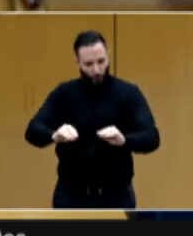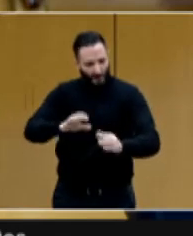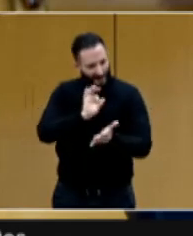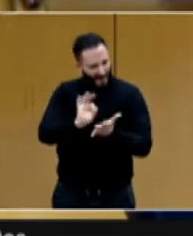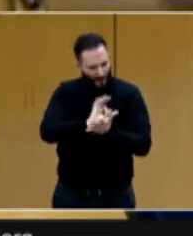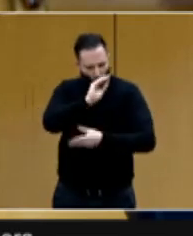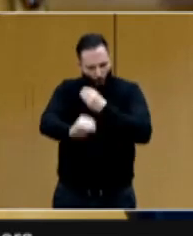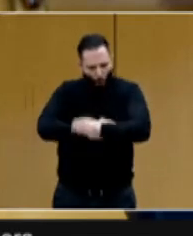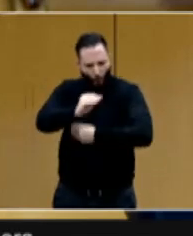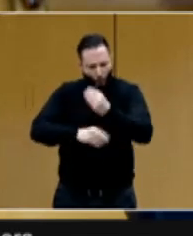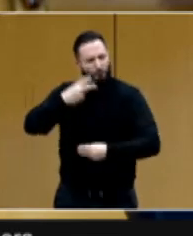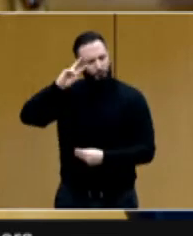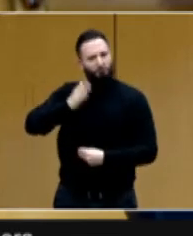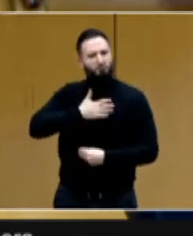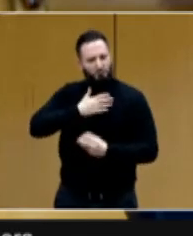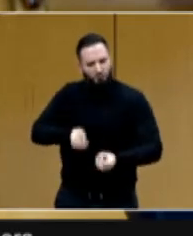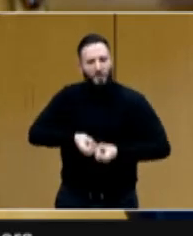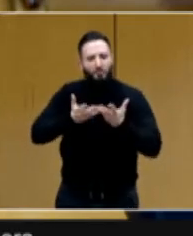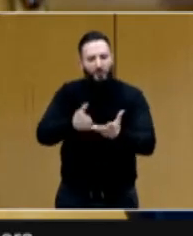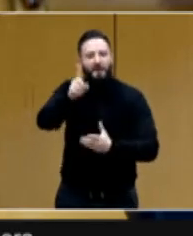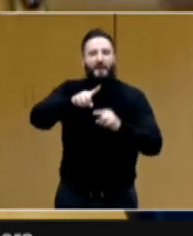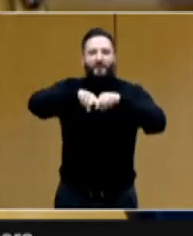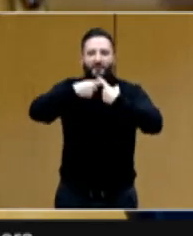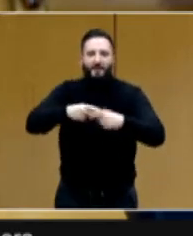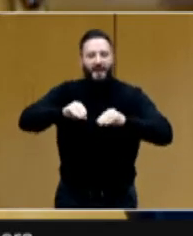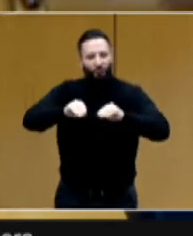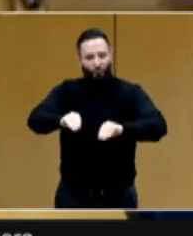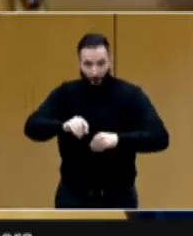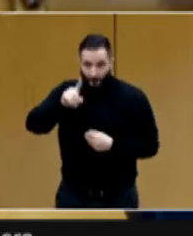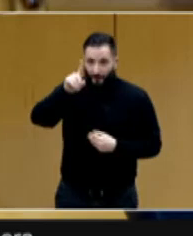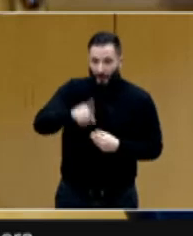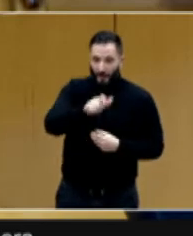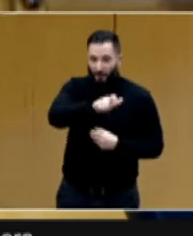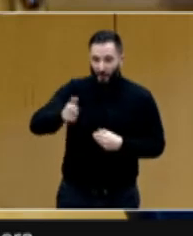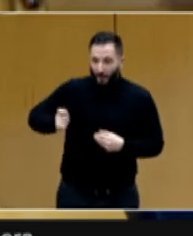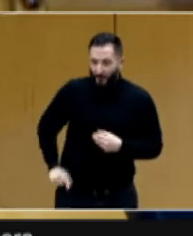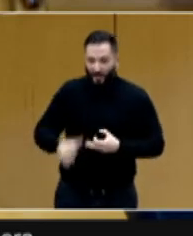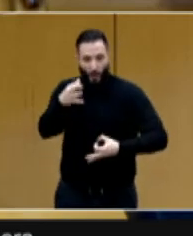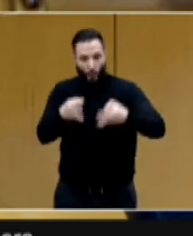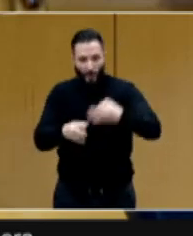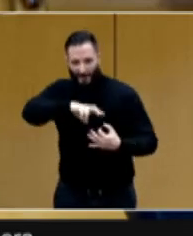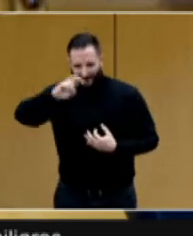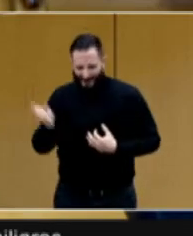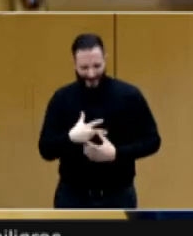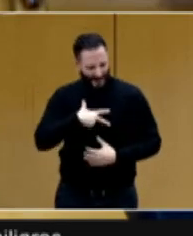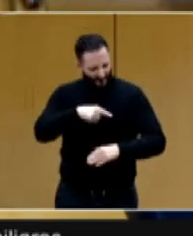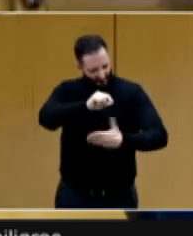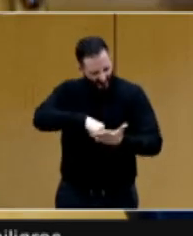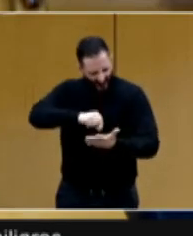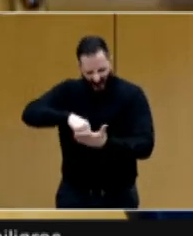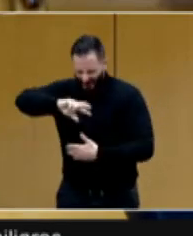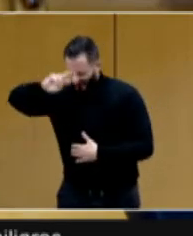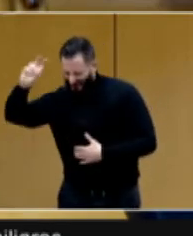mencionando familiares otras profesiones jurídicas jueces magistrados Fiscales etcétera que han ido aportando